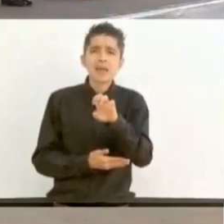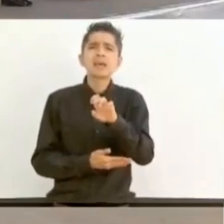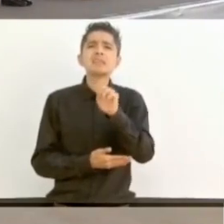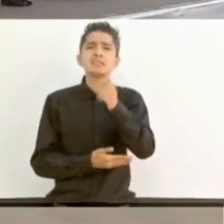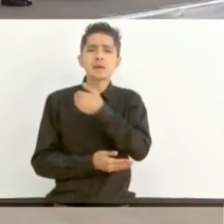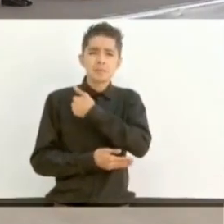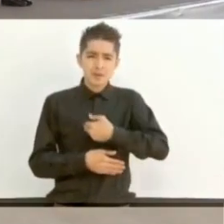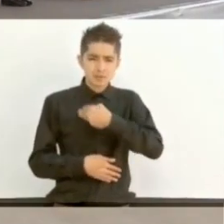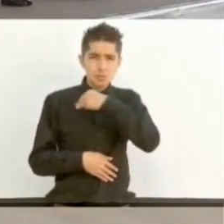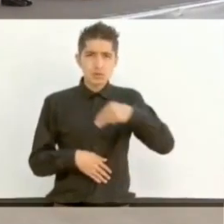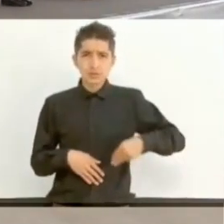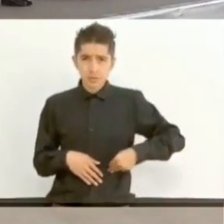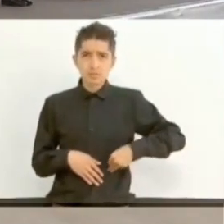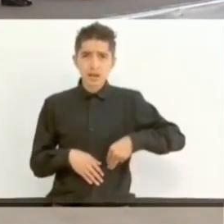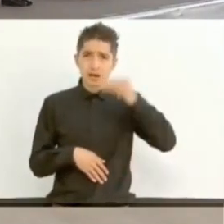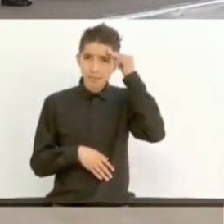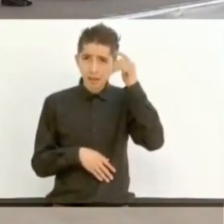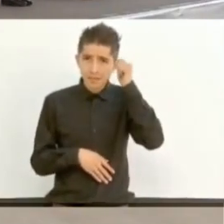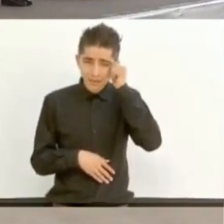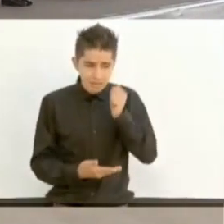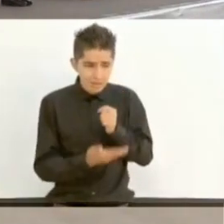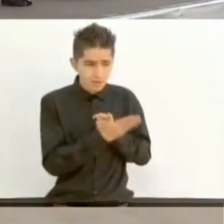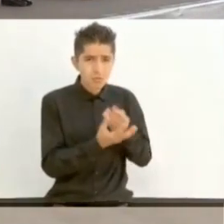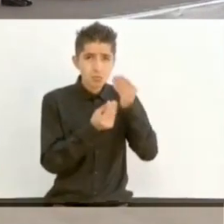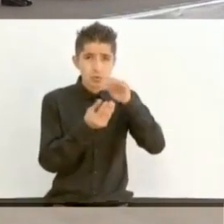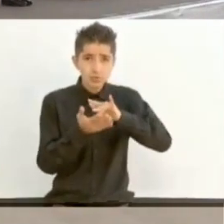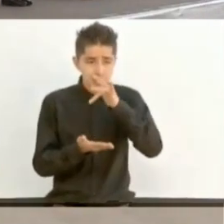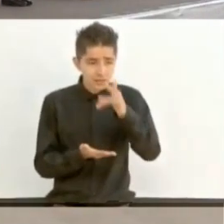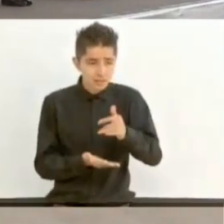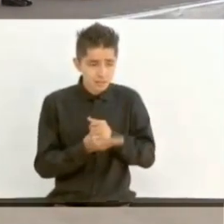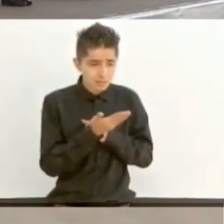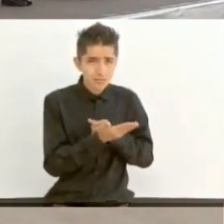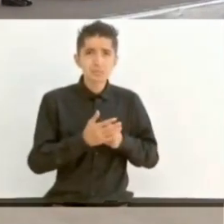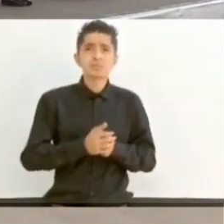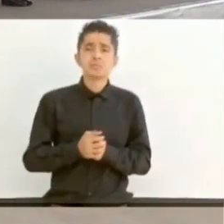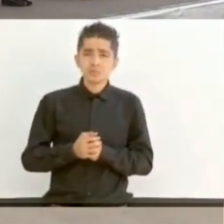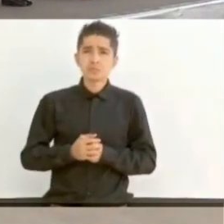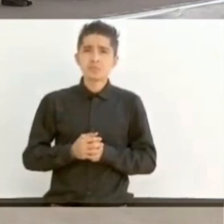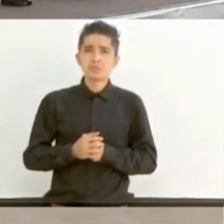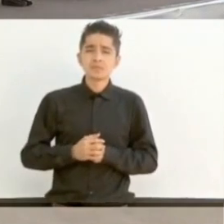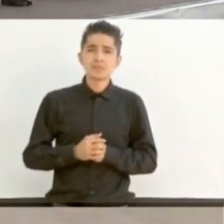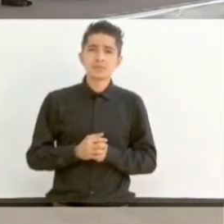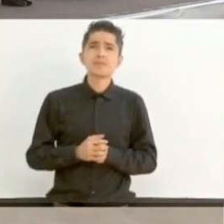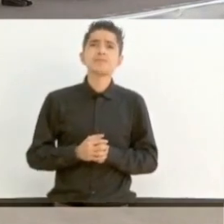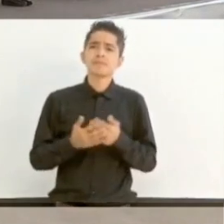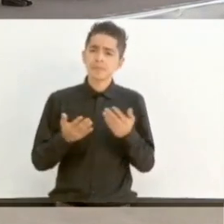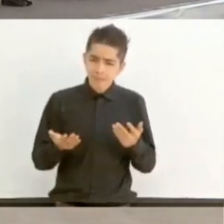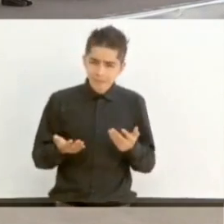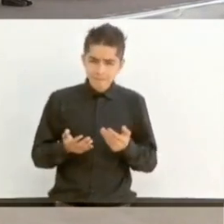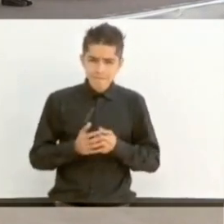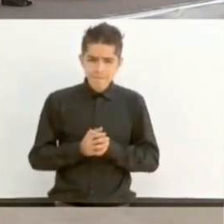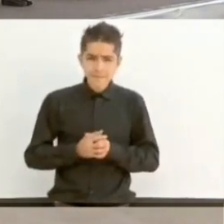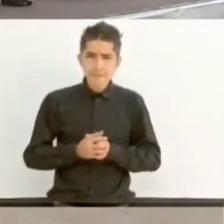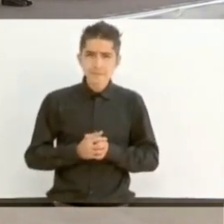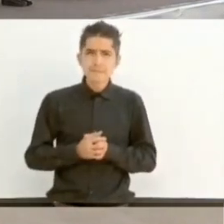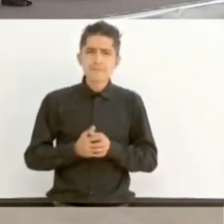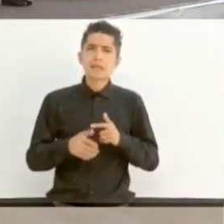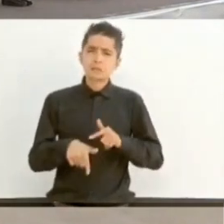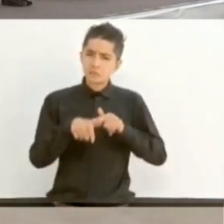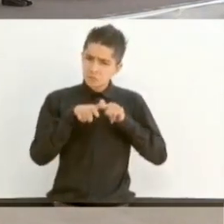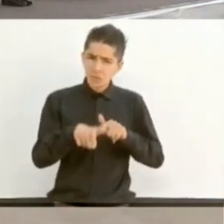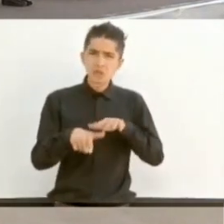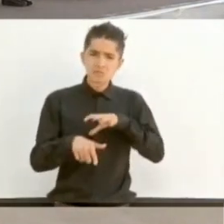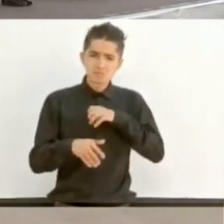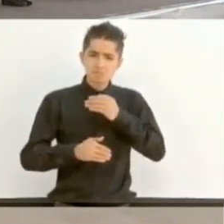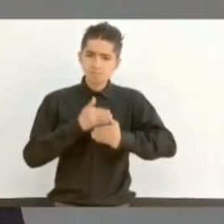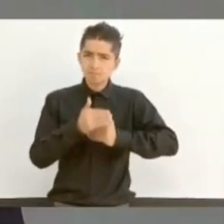presidente municipal de Marabatío. Muchas gracias y vamos a seguir